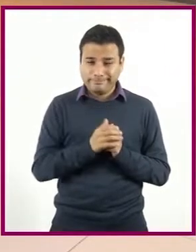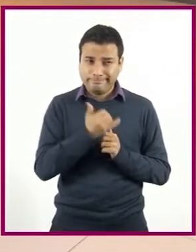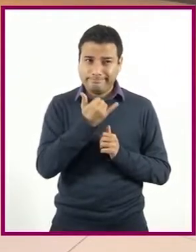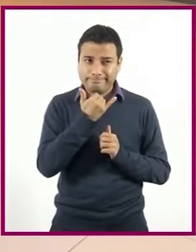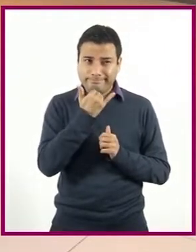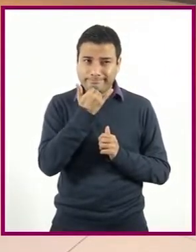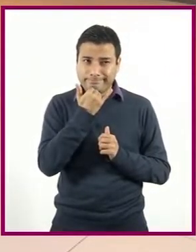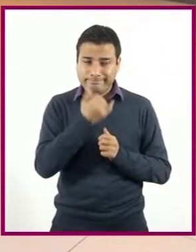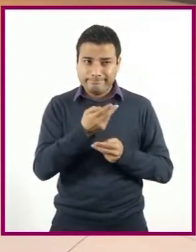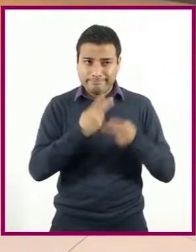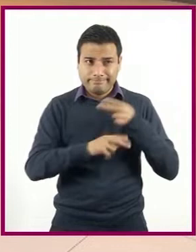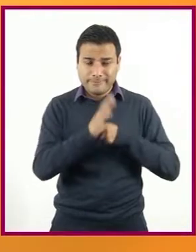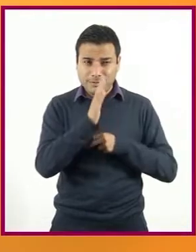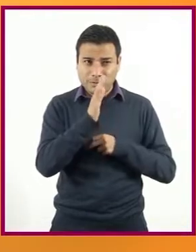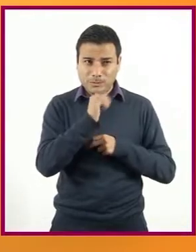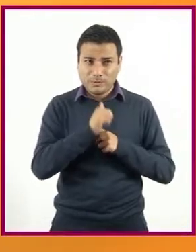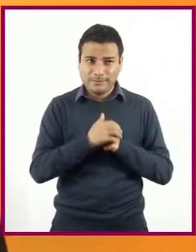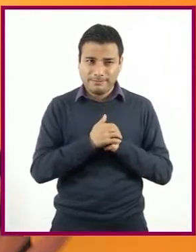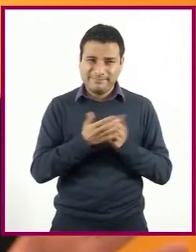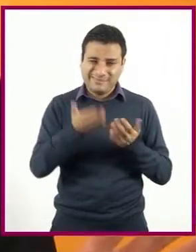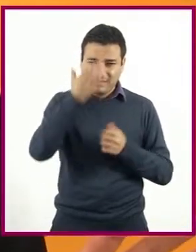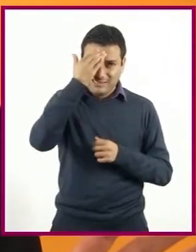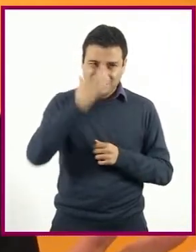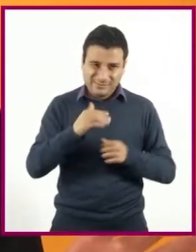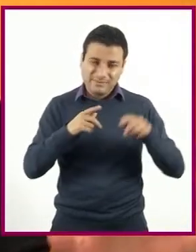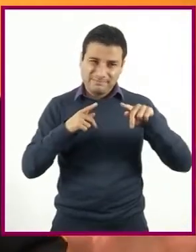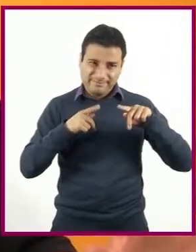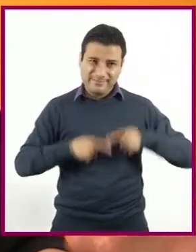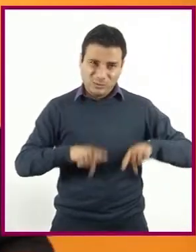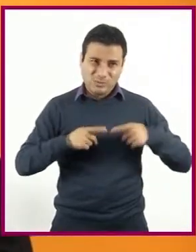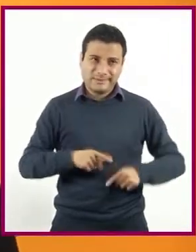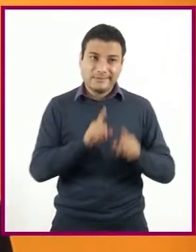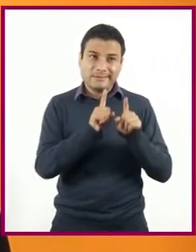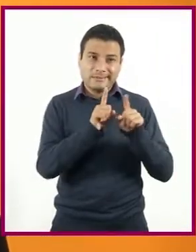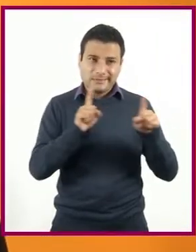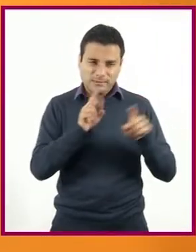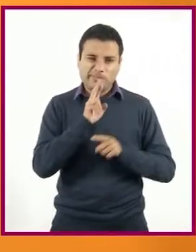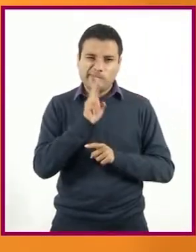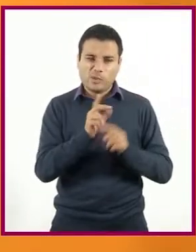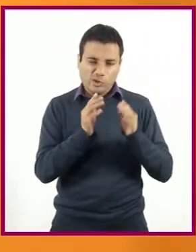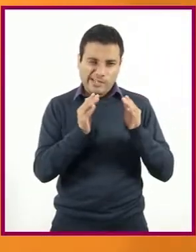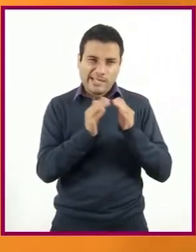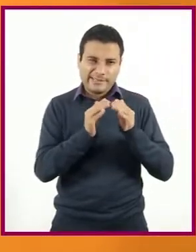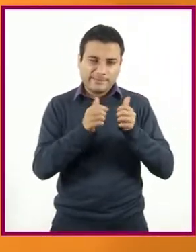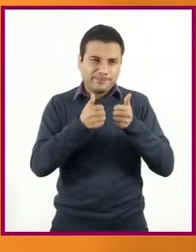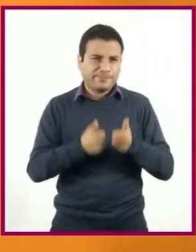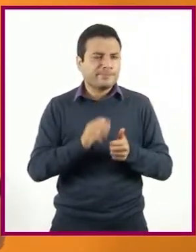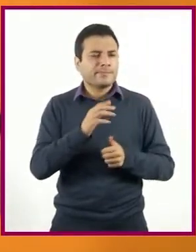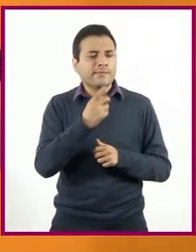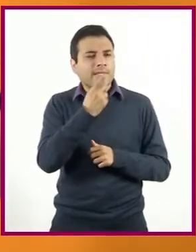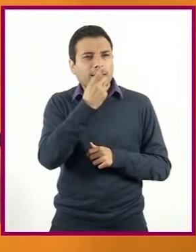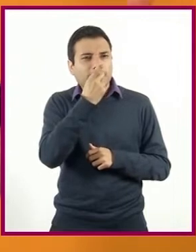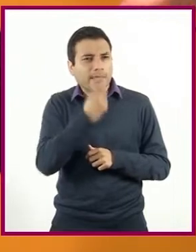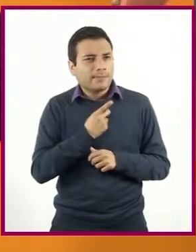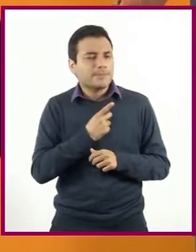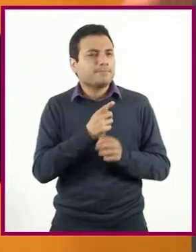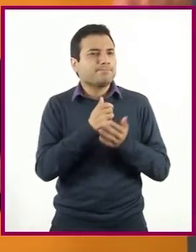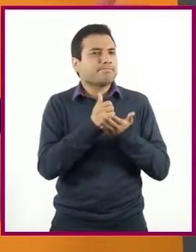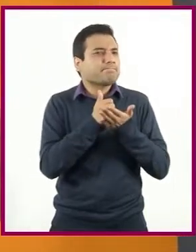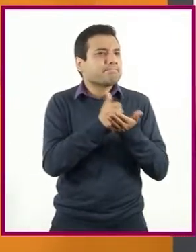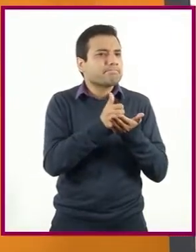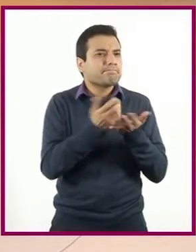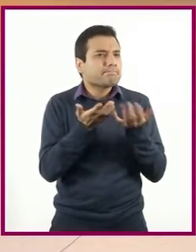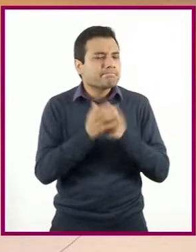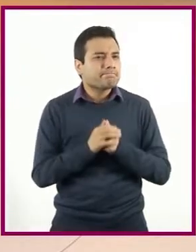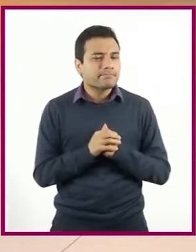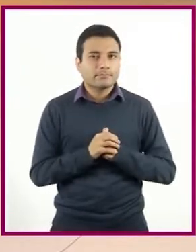va a poder venir. Es que con aquello de las distancias, pues es mejor quedarse guardado. Pero díganme, ¿en qué puedo